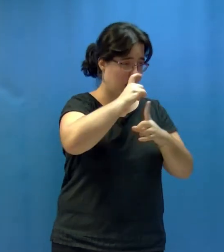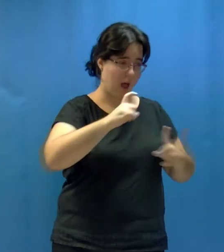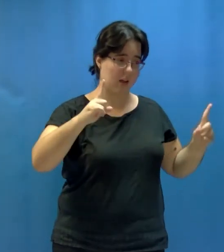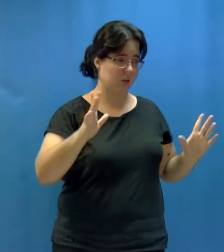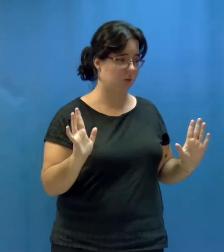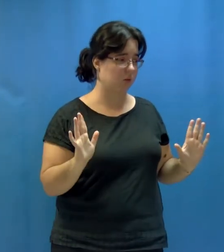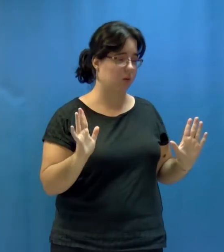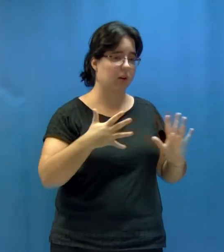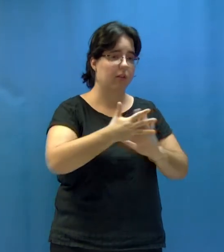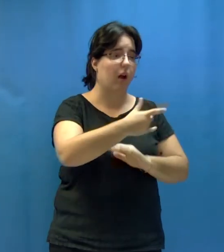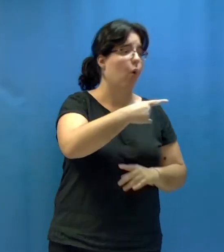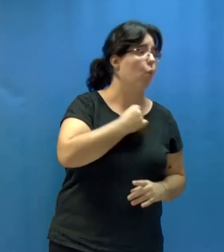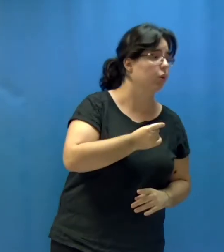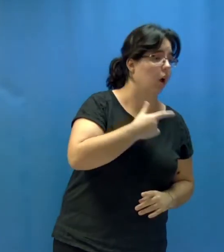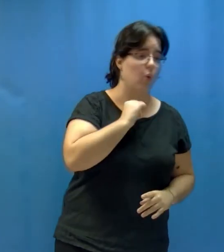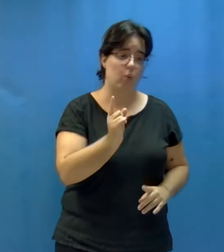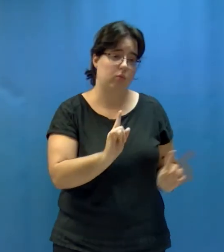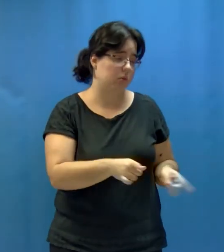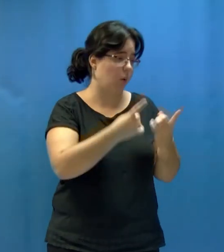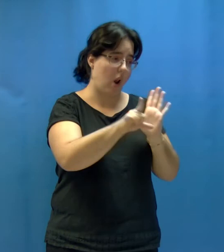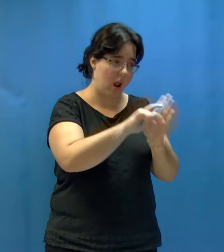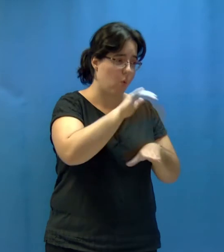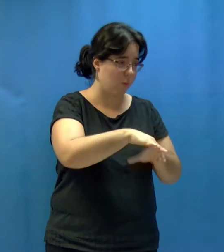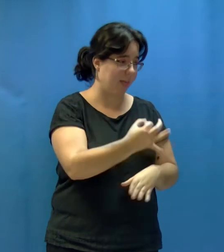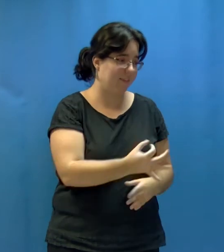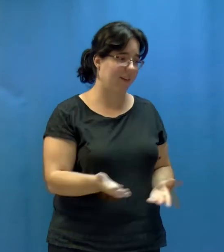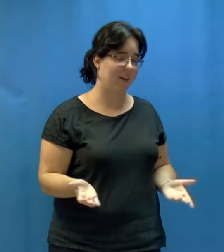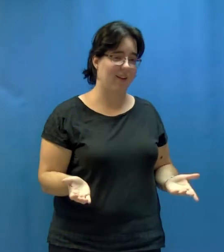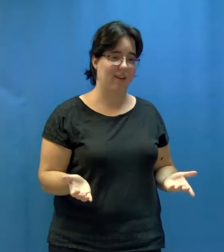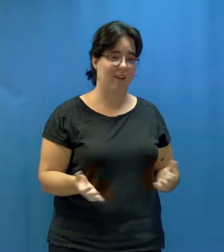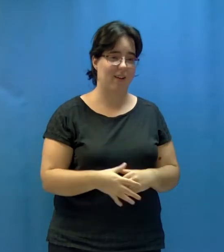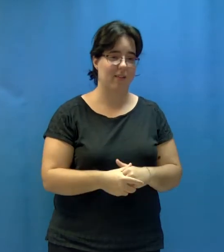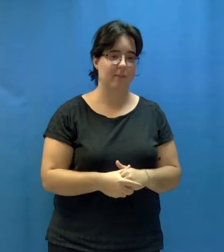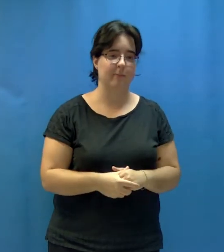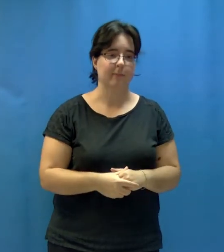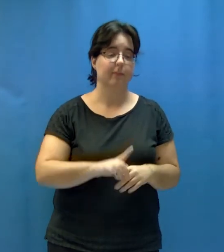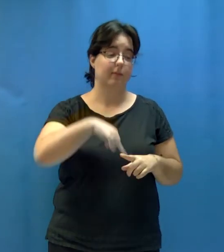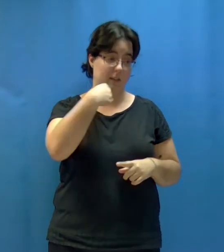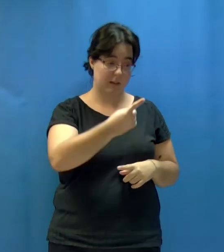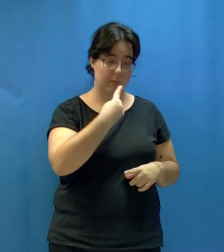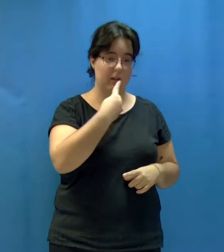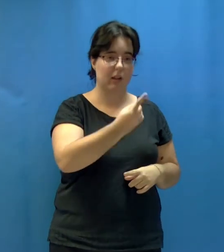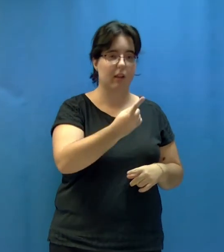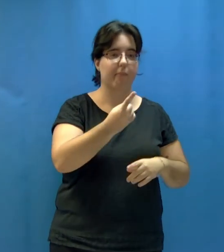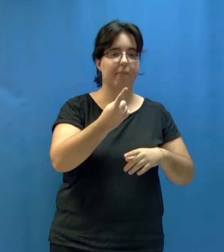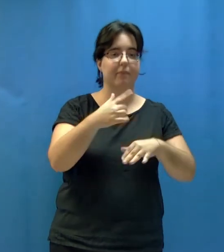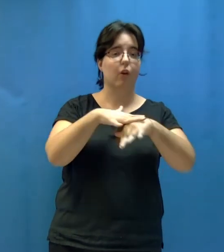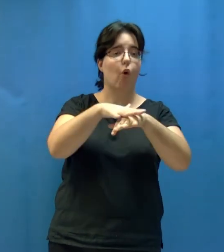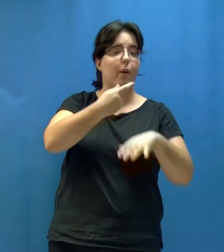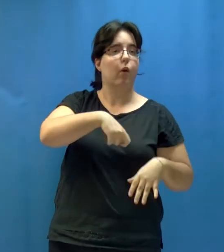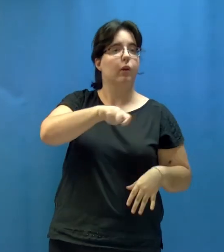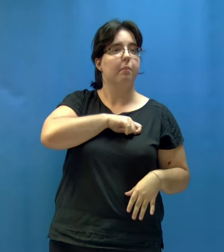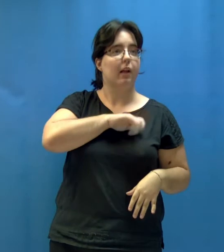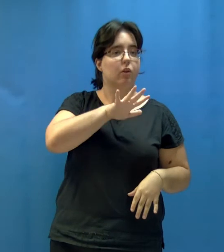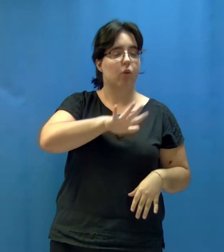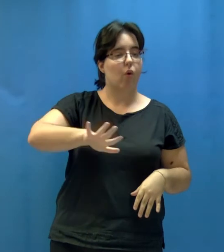li agrada o no li agrada, té de complir la llei. I després diu, i en l'Estat espanyol no podem